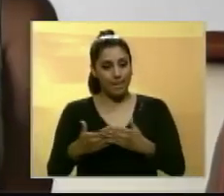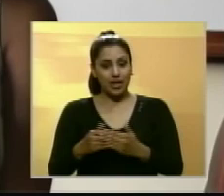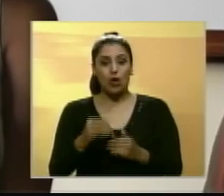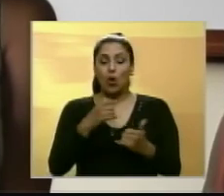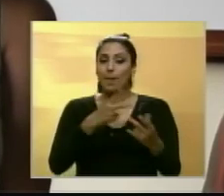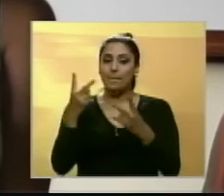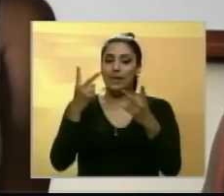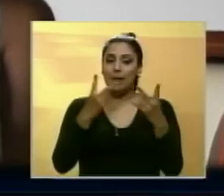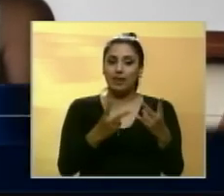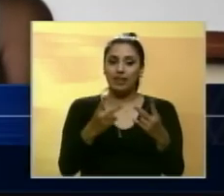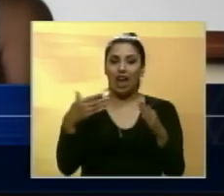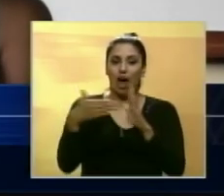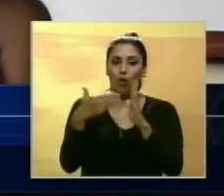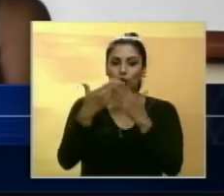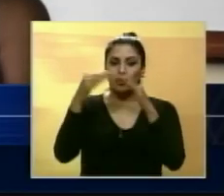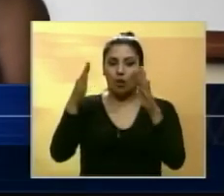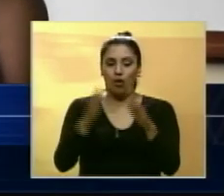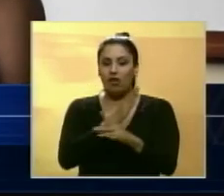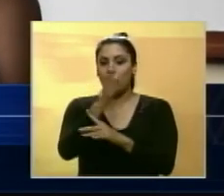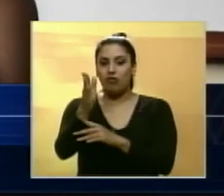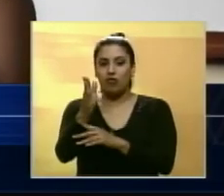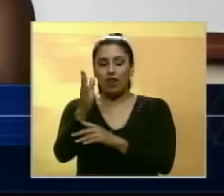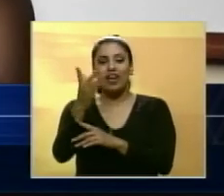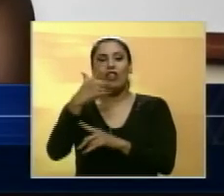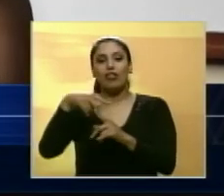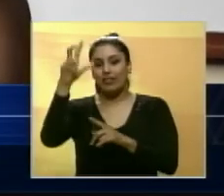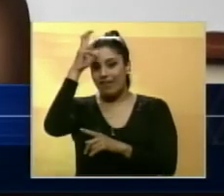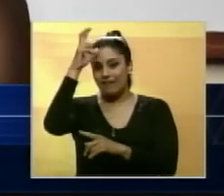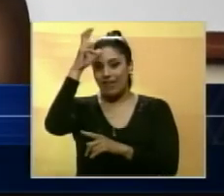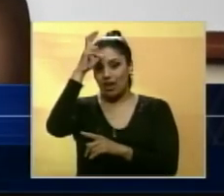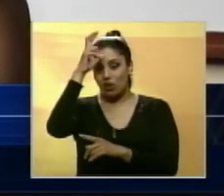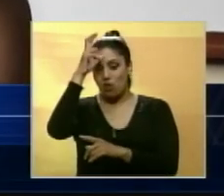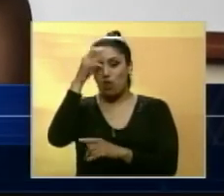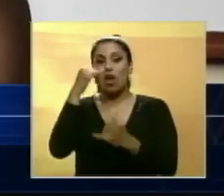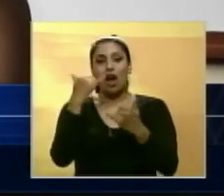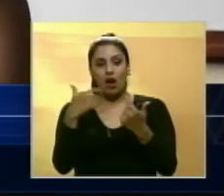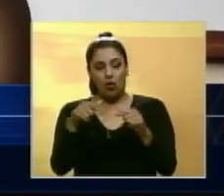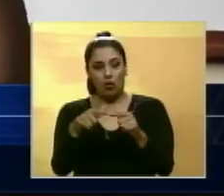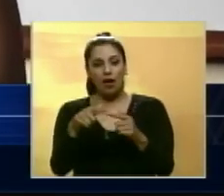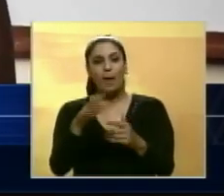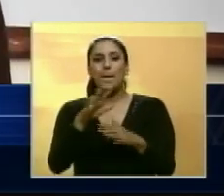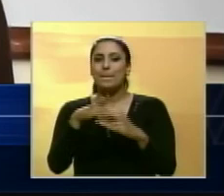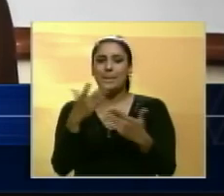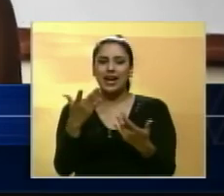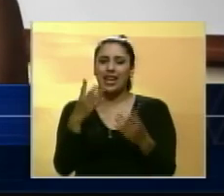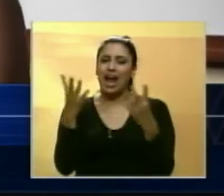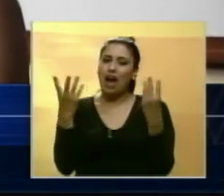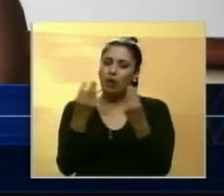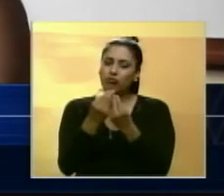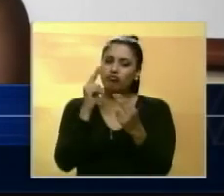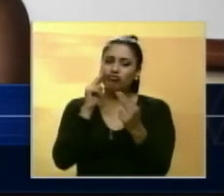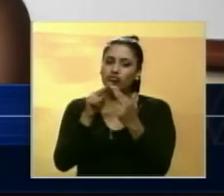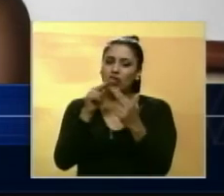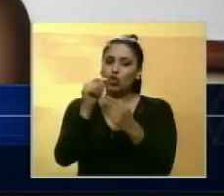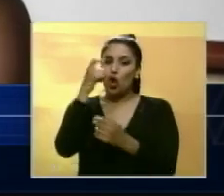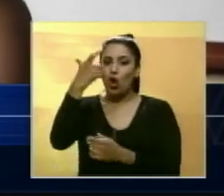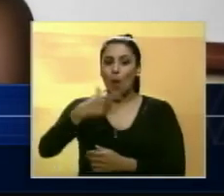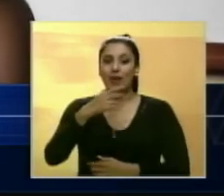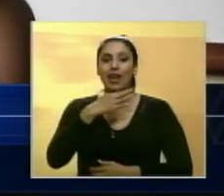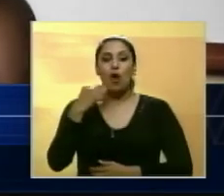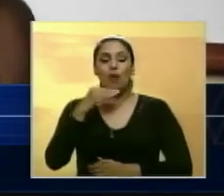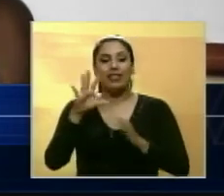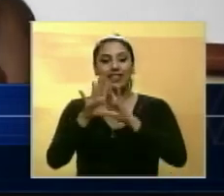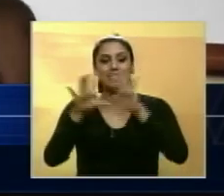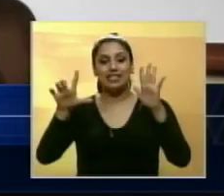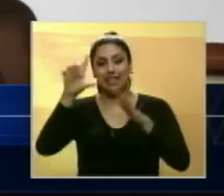Amigos, bienvenidos. Acoso escolar se trasladó a Punto Fijo en la península de Paraguaná, en el estado Falcón, para conocer el caso de un joven de